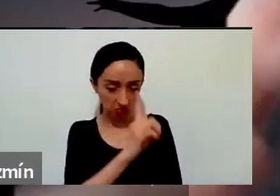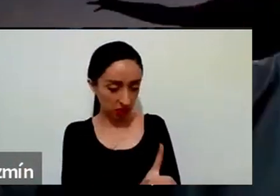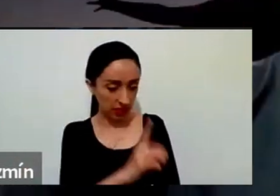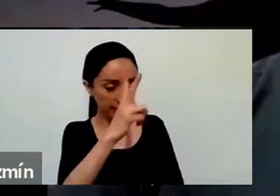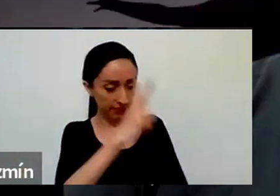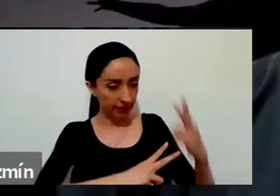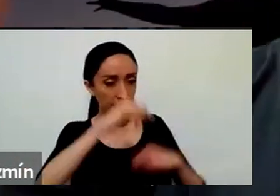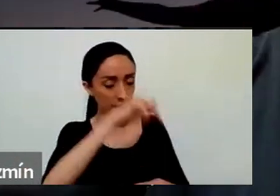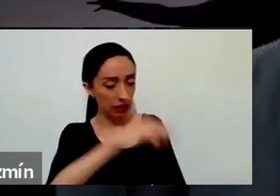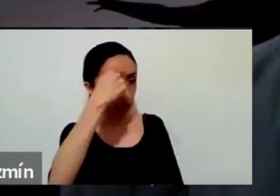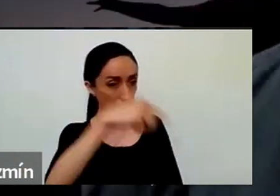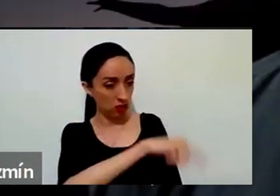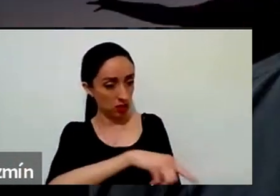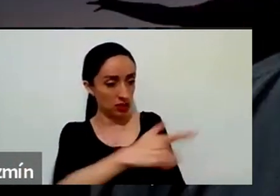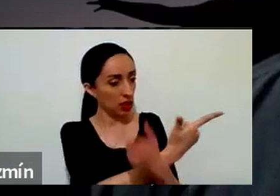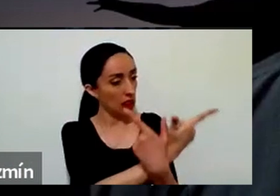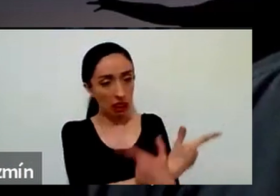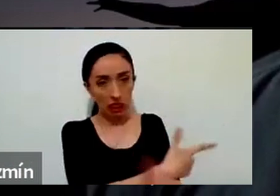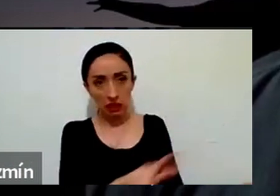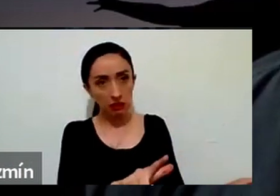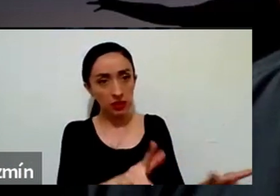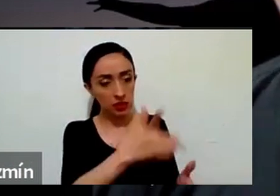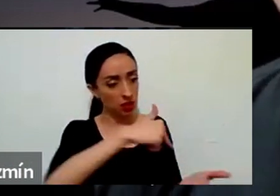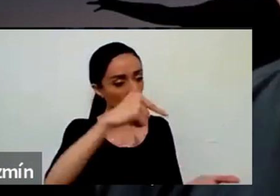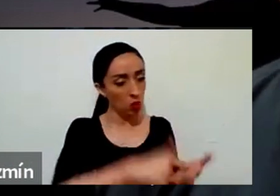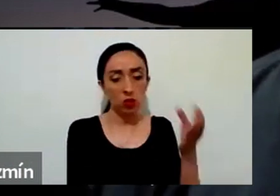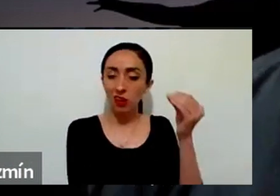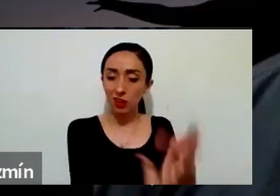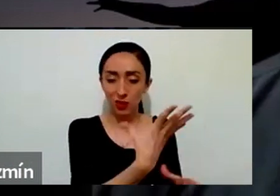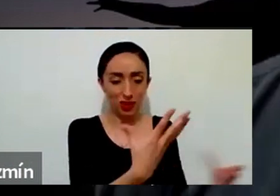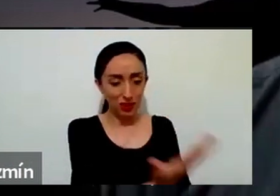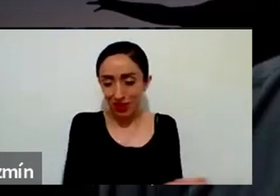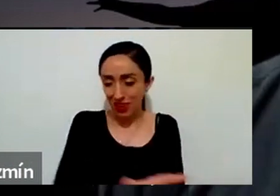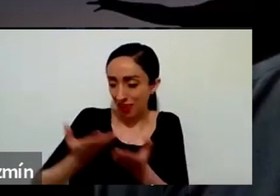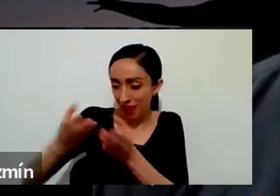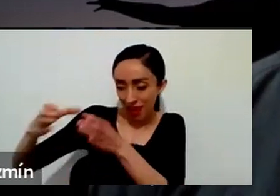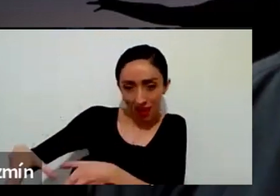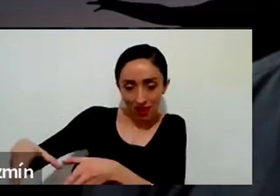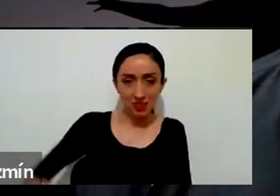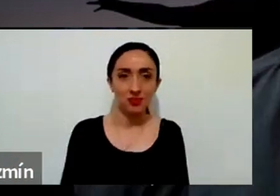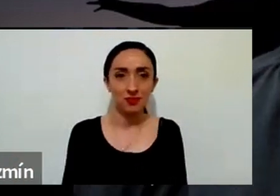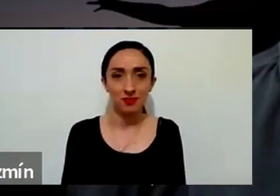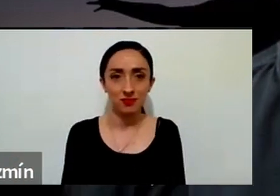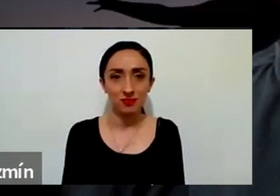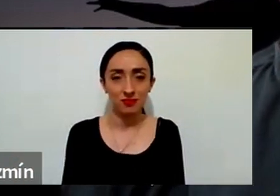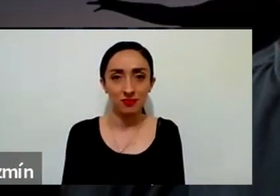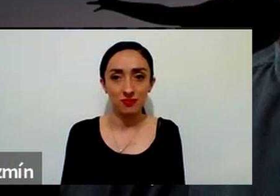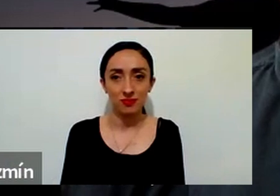llevarlo a una tierra buena y espaciosa, una tierra que mana leche y miel.